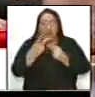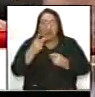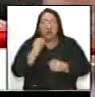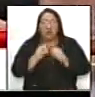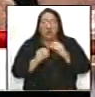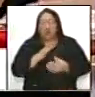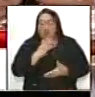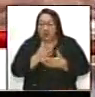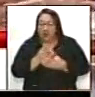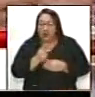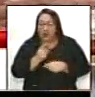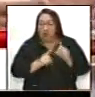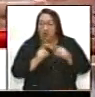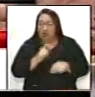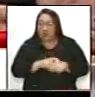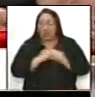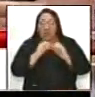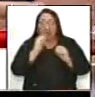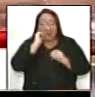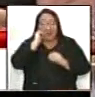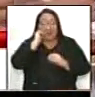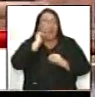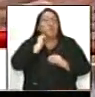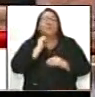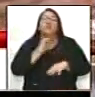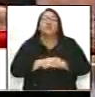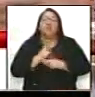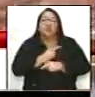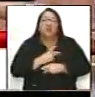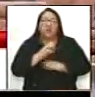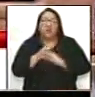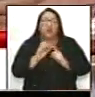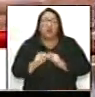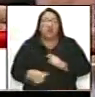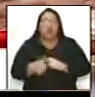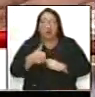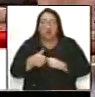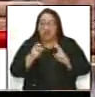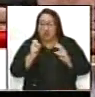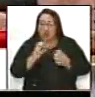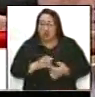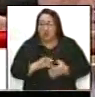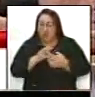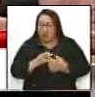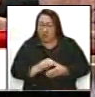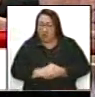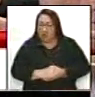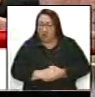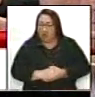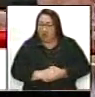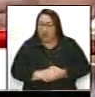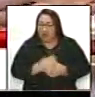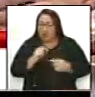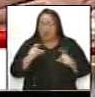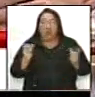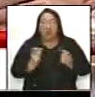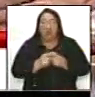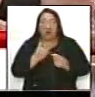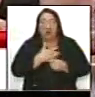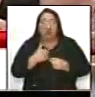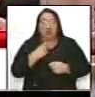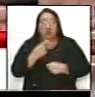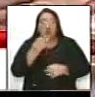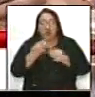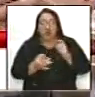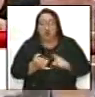sugeriría, presidente, en algún momento convocar el tema de seguridad ciudadana como un tema principal, temático, único, en esta comisión. El presidente del Poder